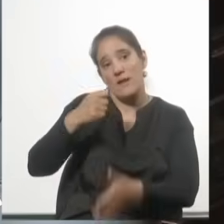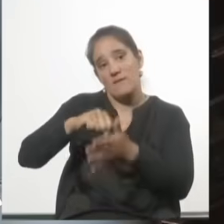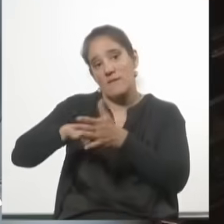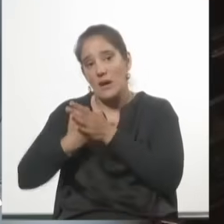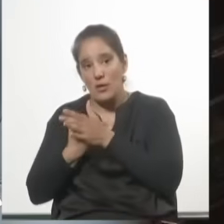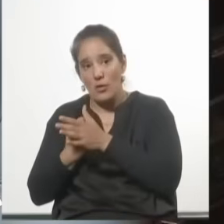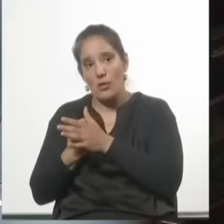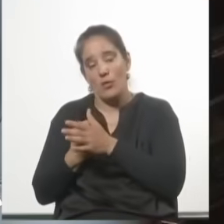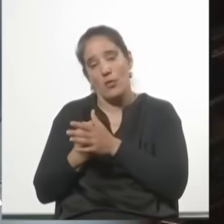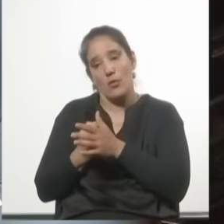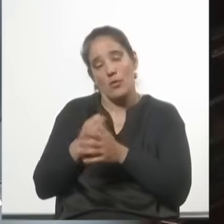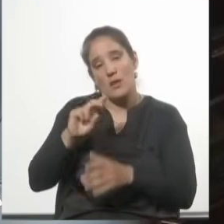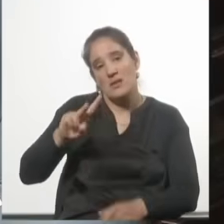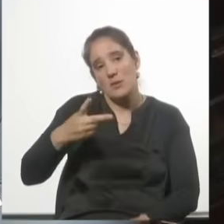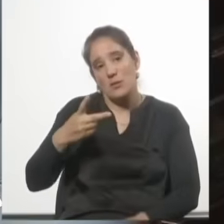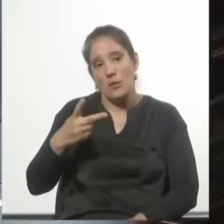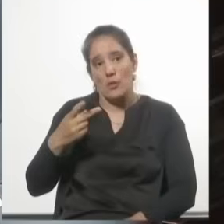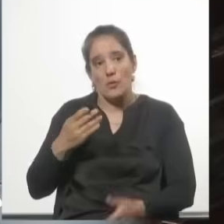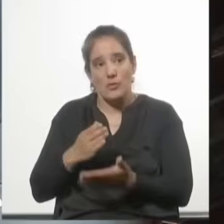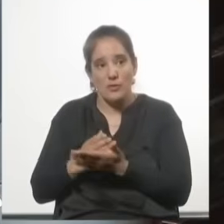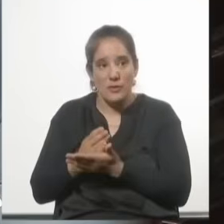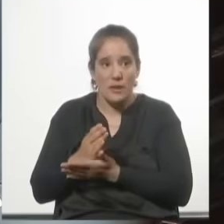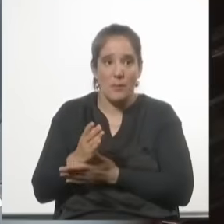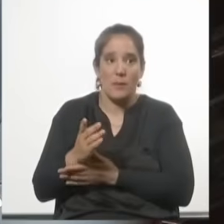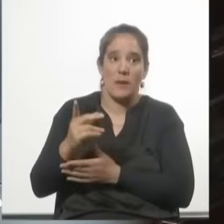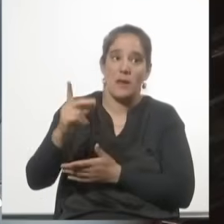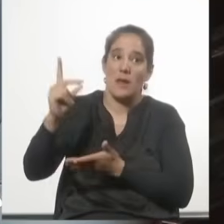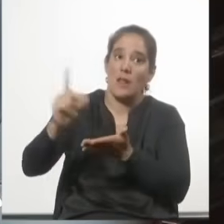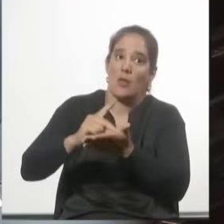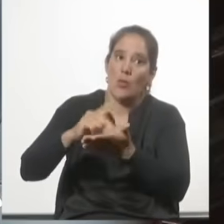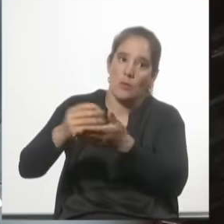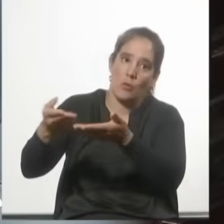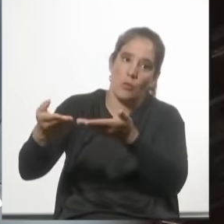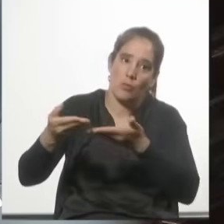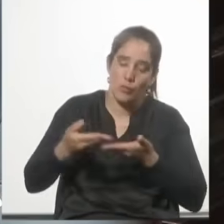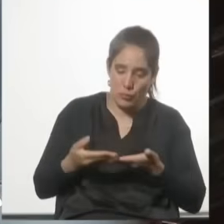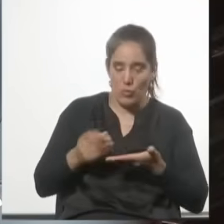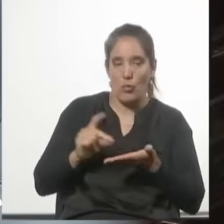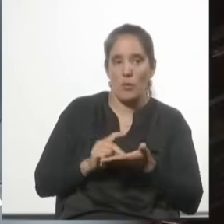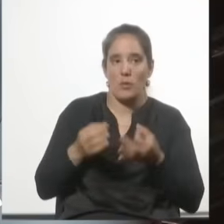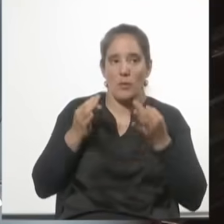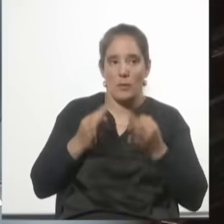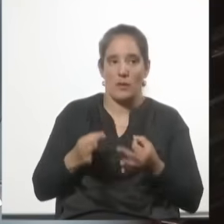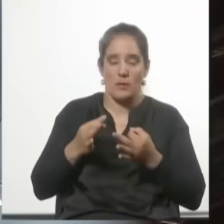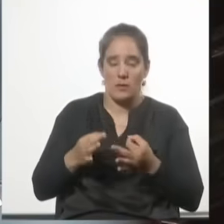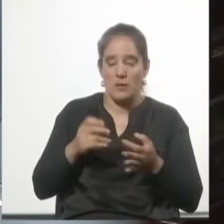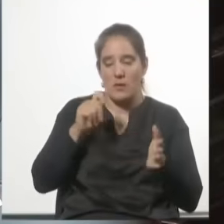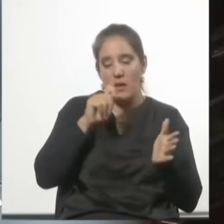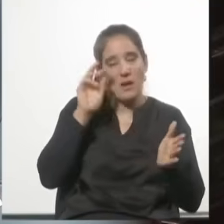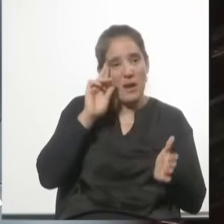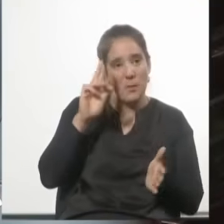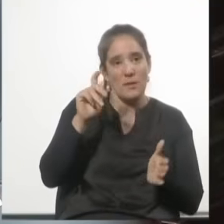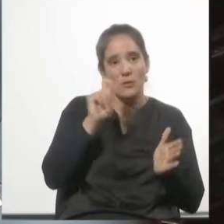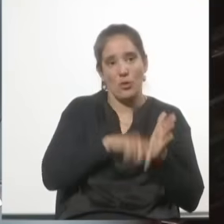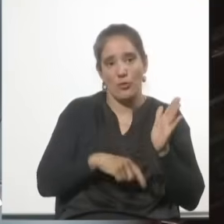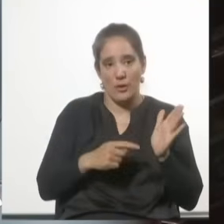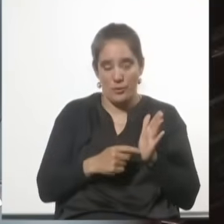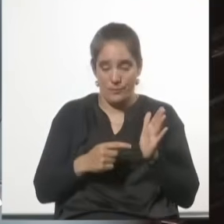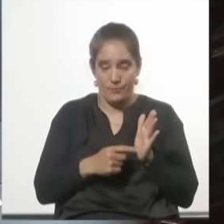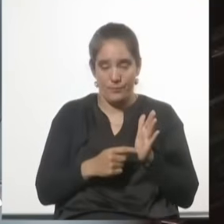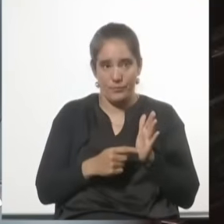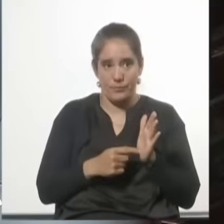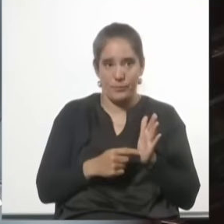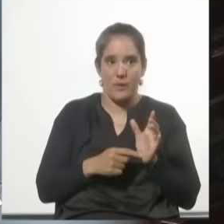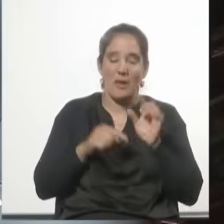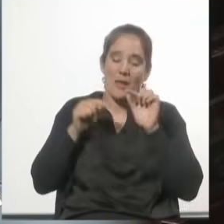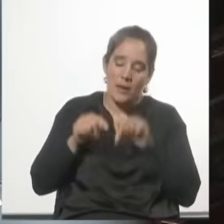banco confirmador, siempre que el vendedor presente los documentos requeridos conforme a los términos del crédito. En este caso, Cardama tiene